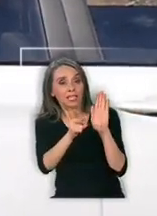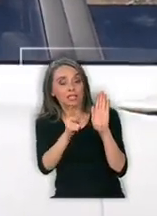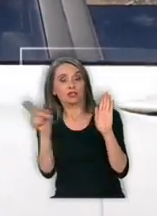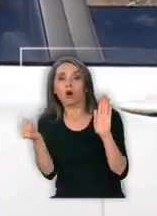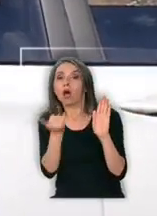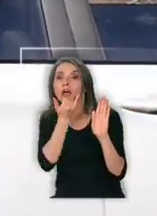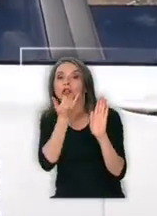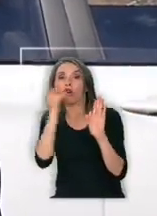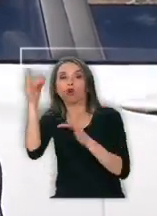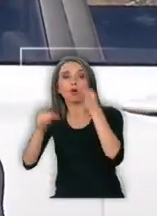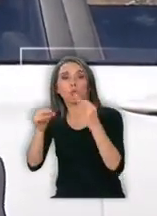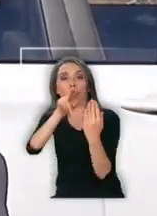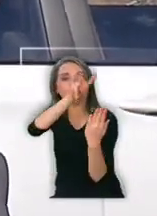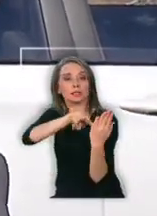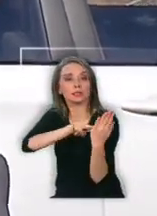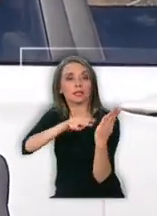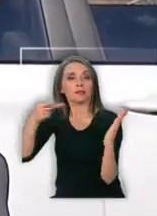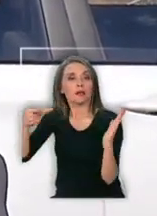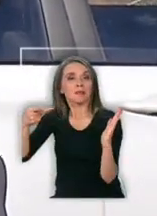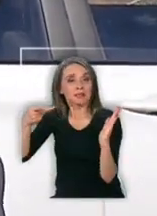atenuante, sino que además